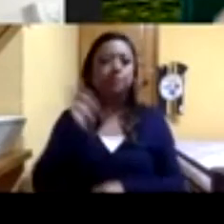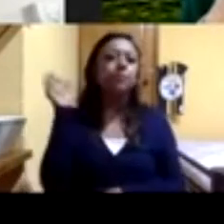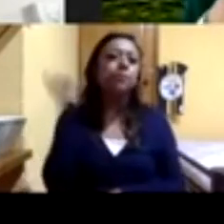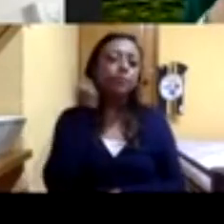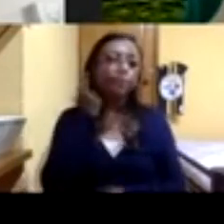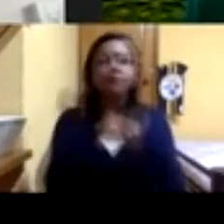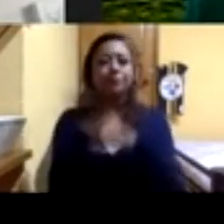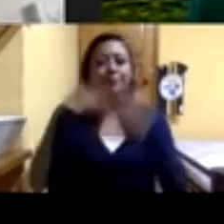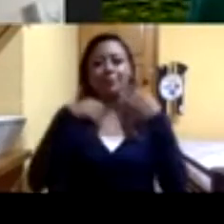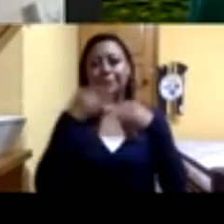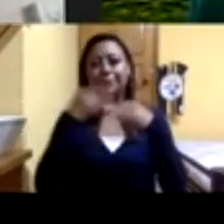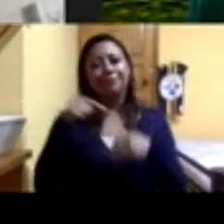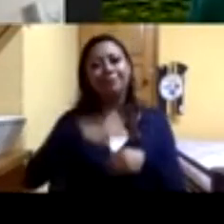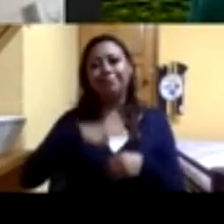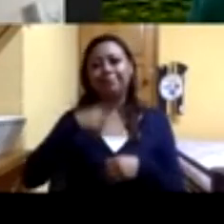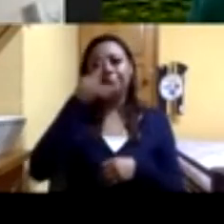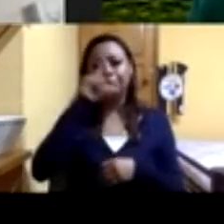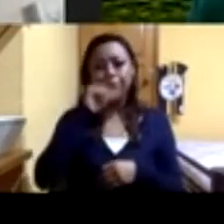organizar.